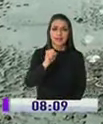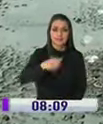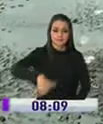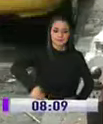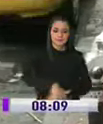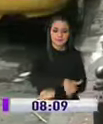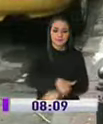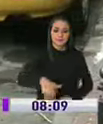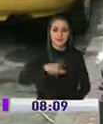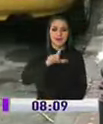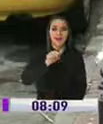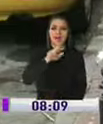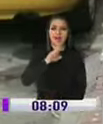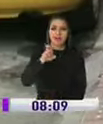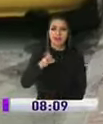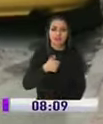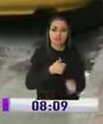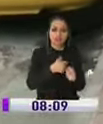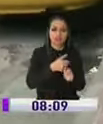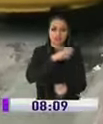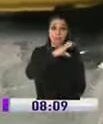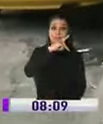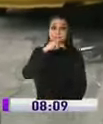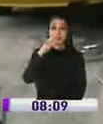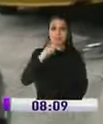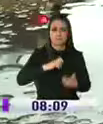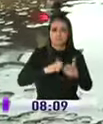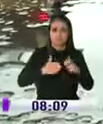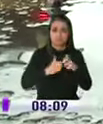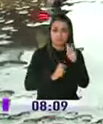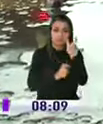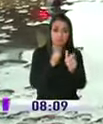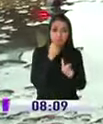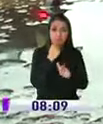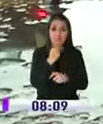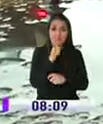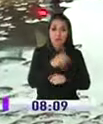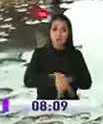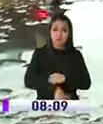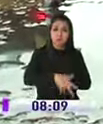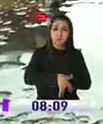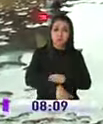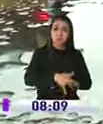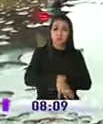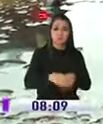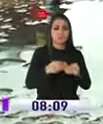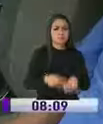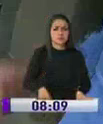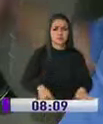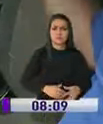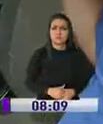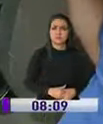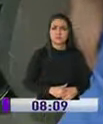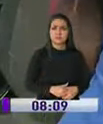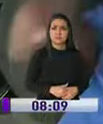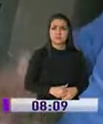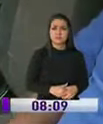está causando un sinnúmero de inconvenientes. Los moradores expresan que el agua potable se está desperdiciando.